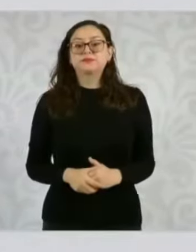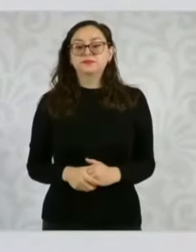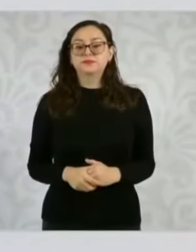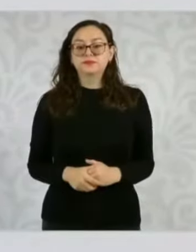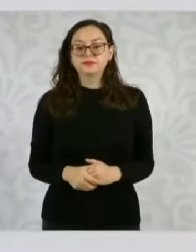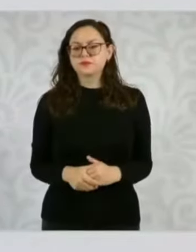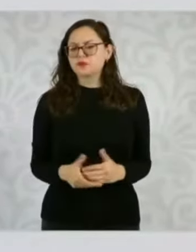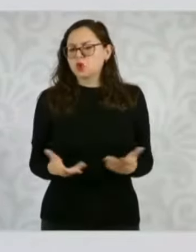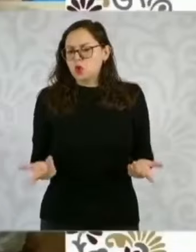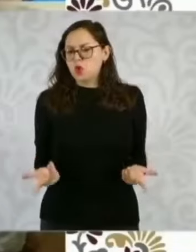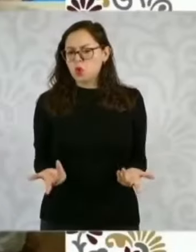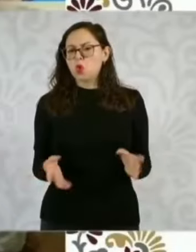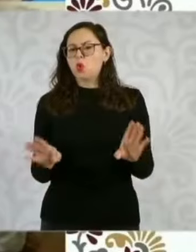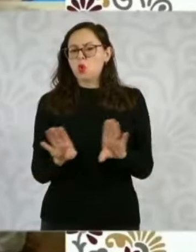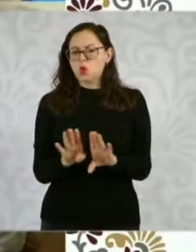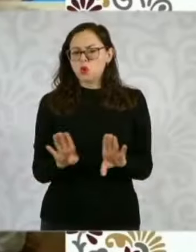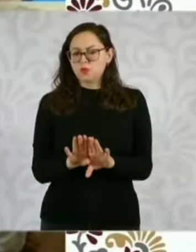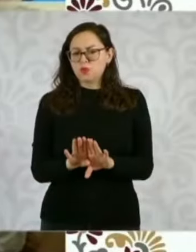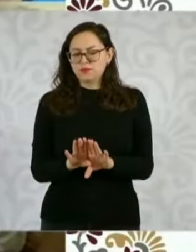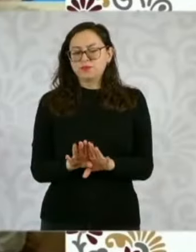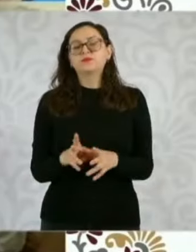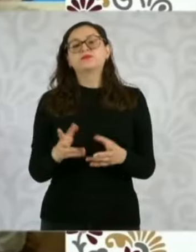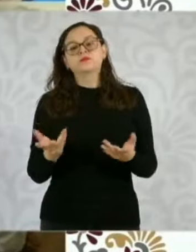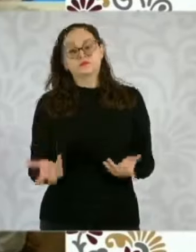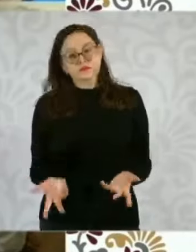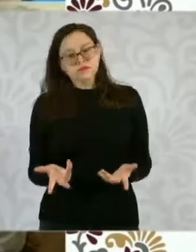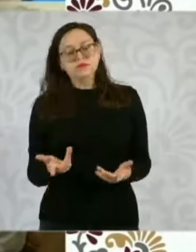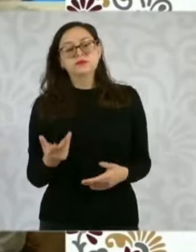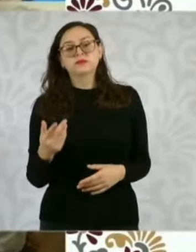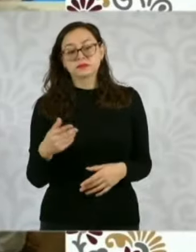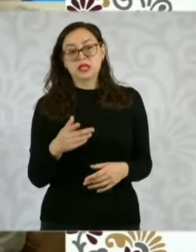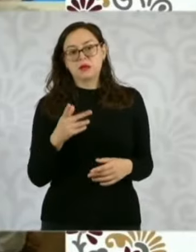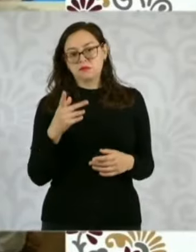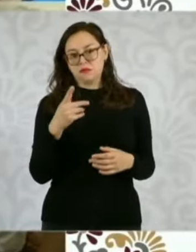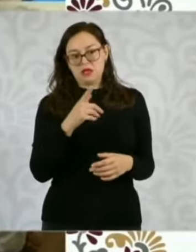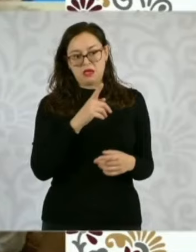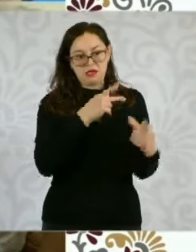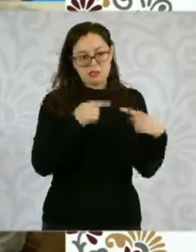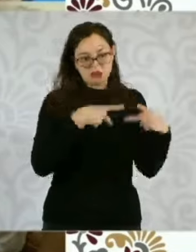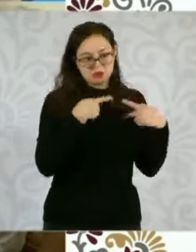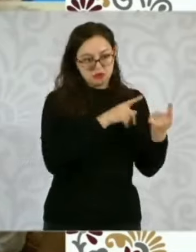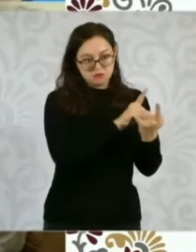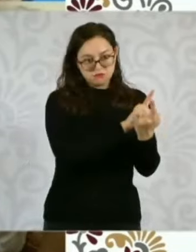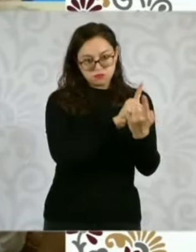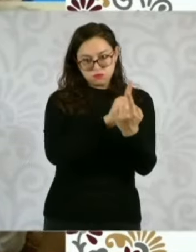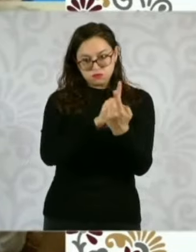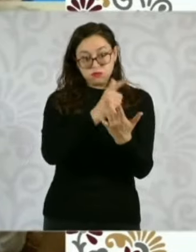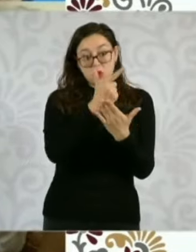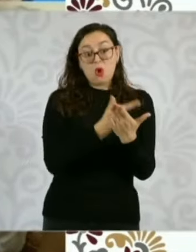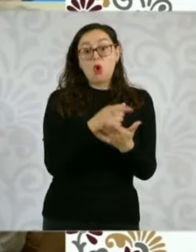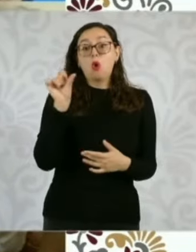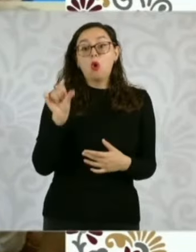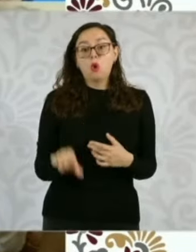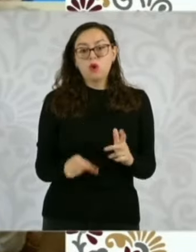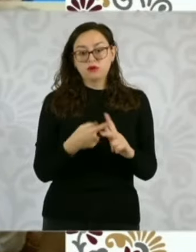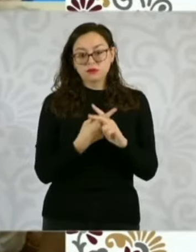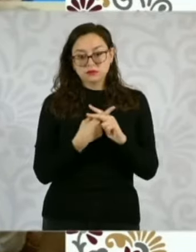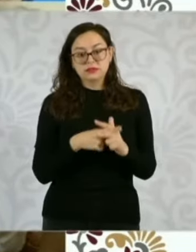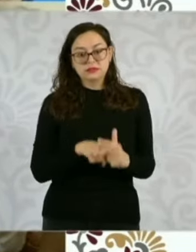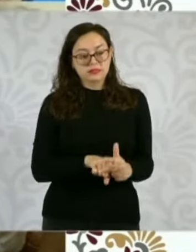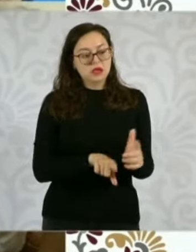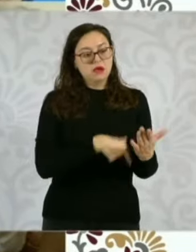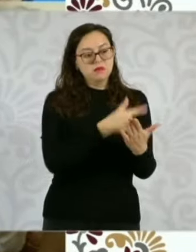de implementación, como ya lo dije, vamos a realizar un censo de salud y bienestar que inicia el día de hoy. Es una